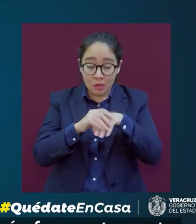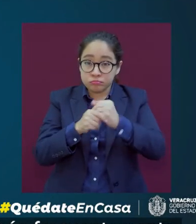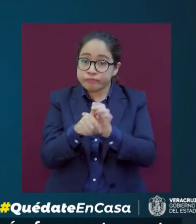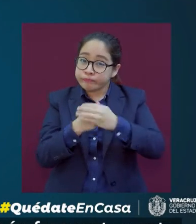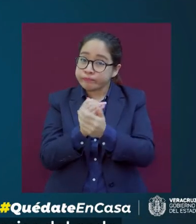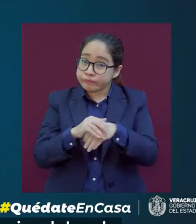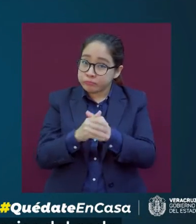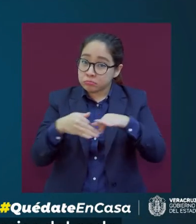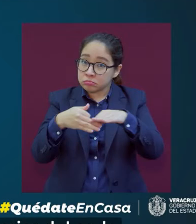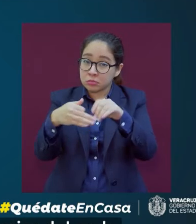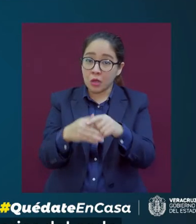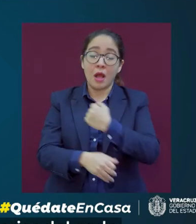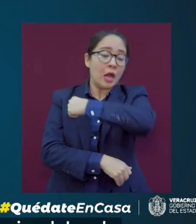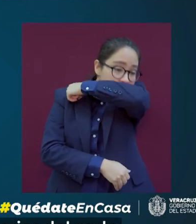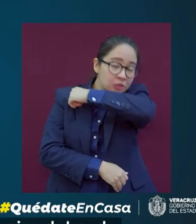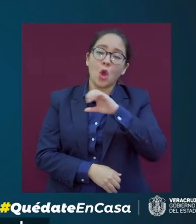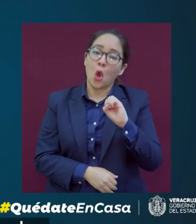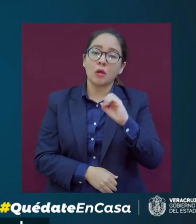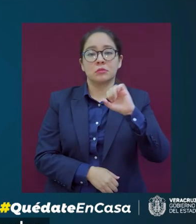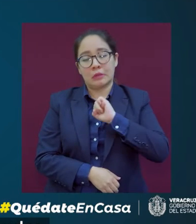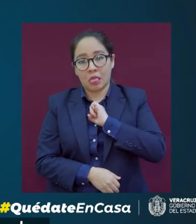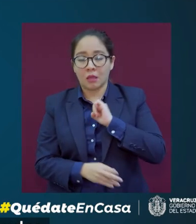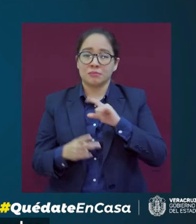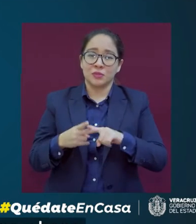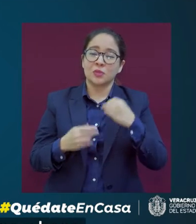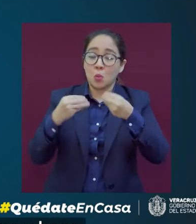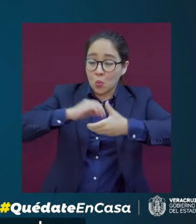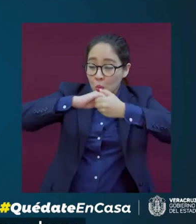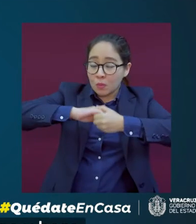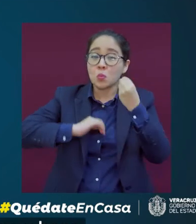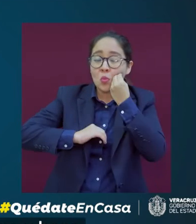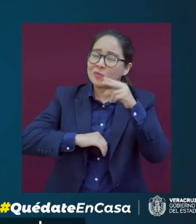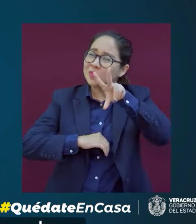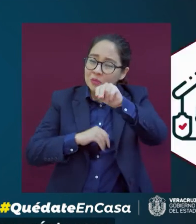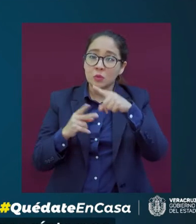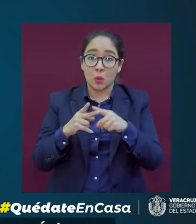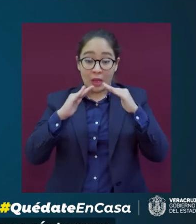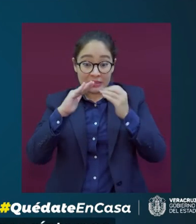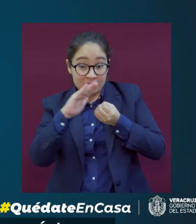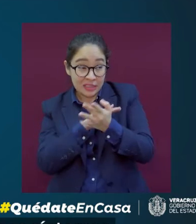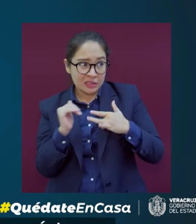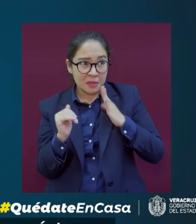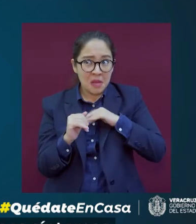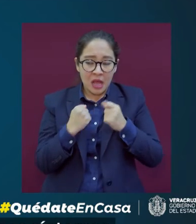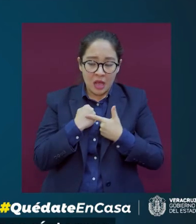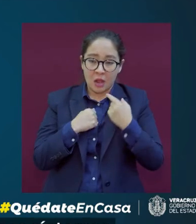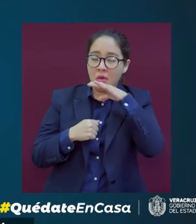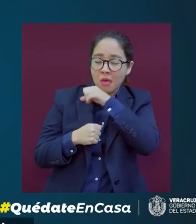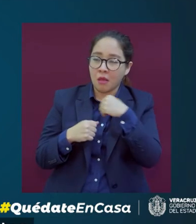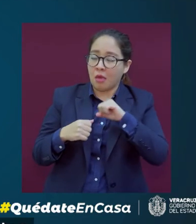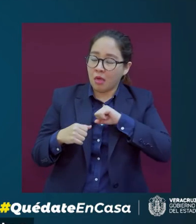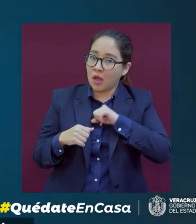jabón frecuentemente, tápate la boca con el interior del codo al toser o estornudar, evita saludos de mano y beso, evita salir de casa si tienes